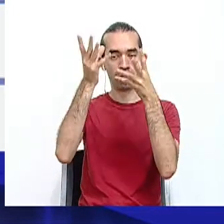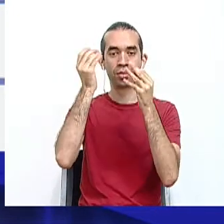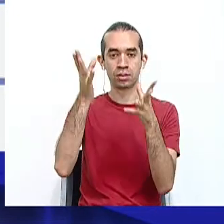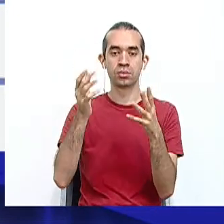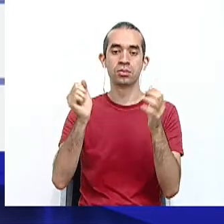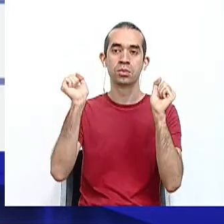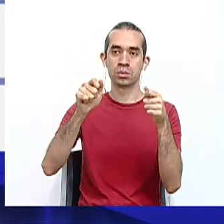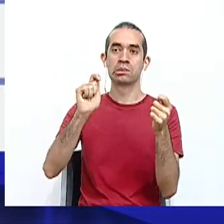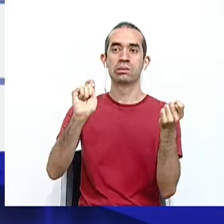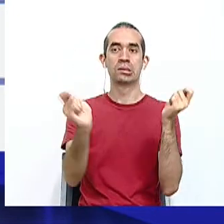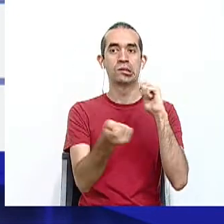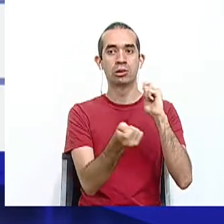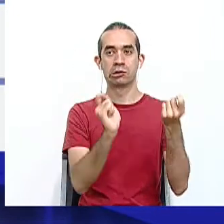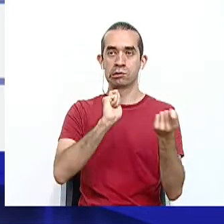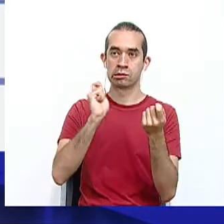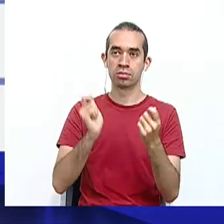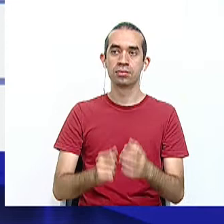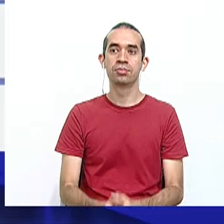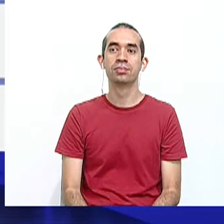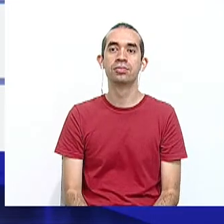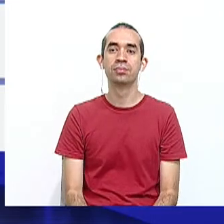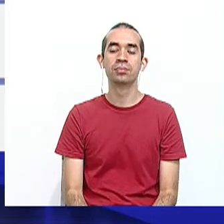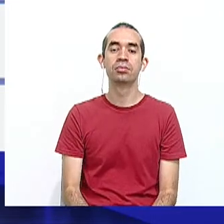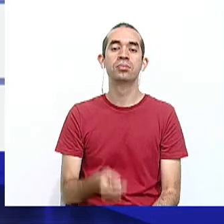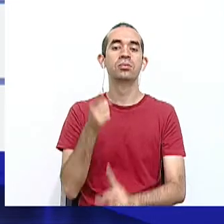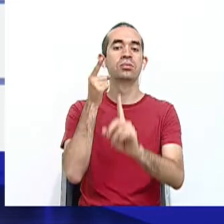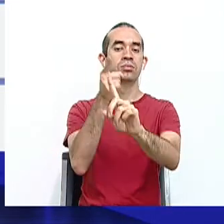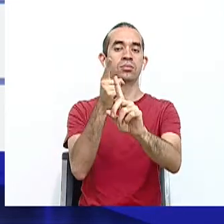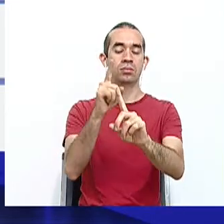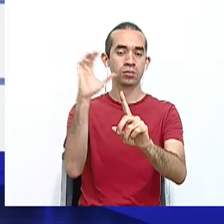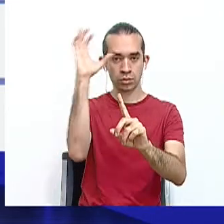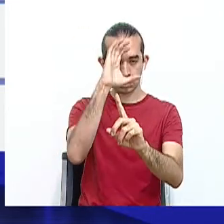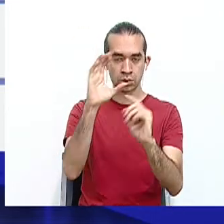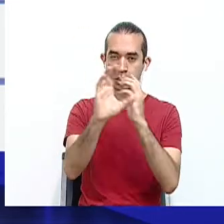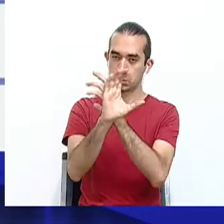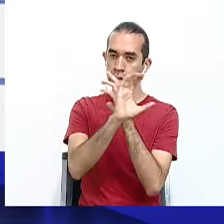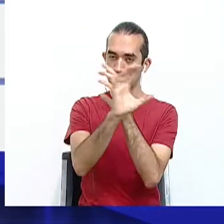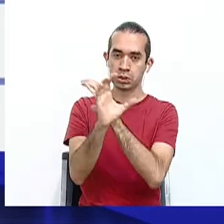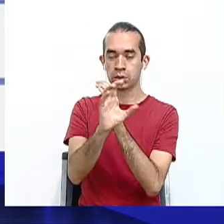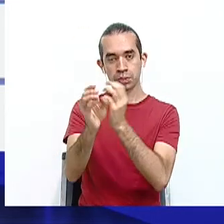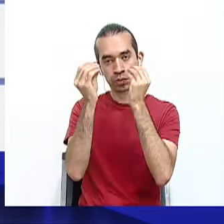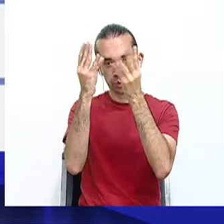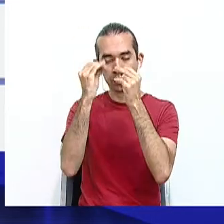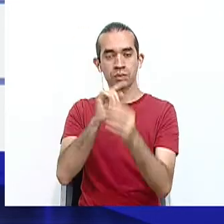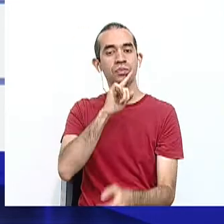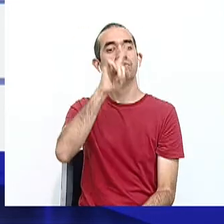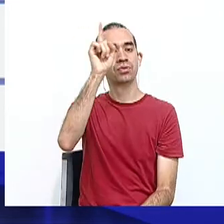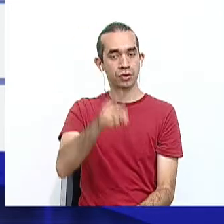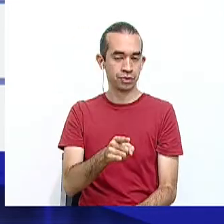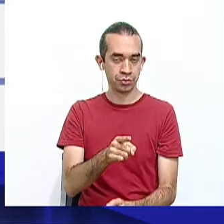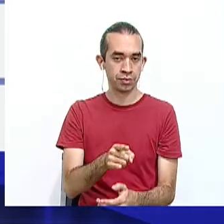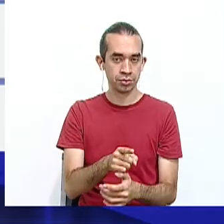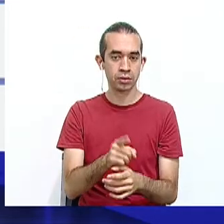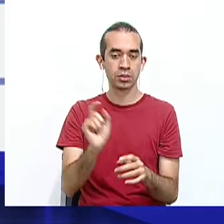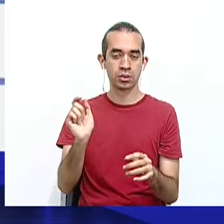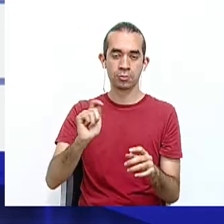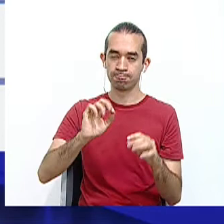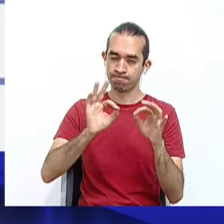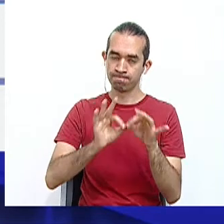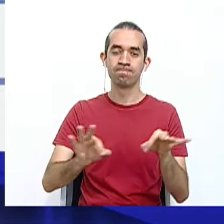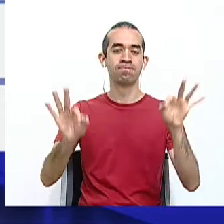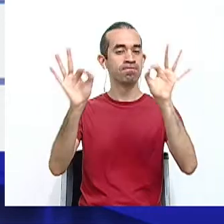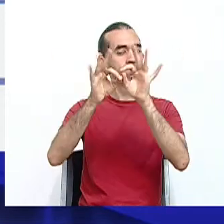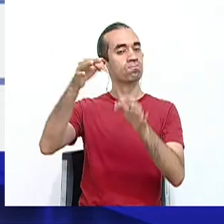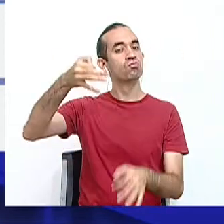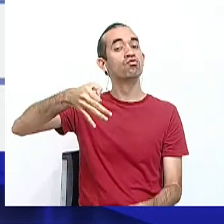ser tergiversadas o manipuladas. Buscar mucho cuidado la información real, la información clave y